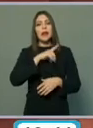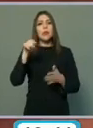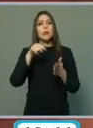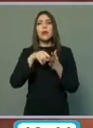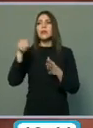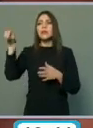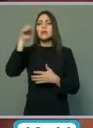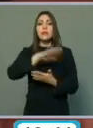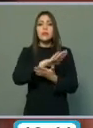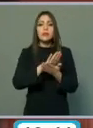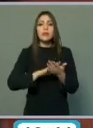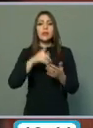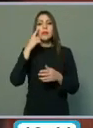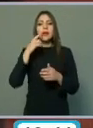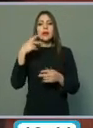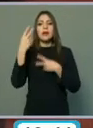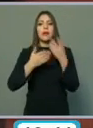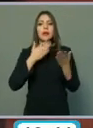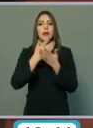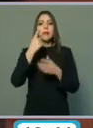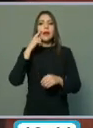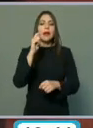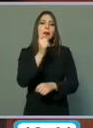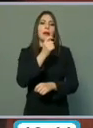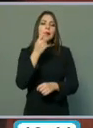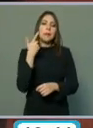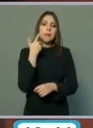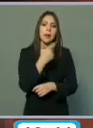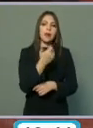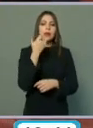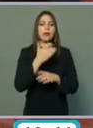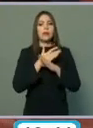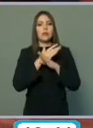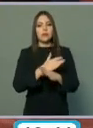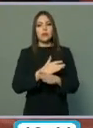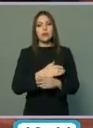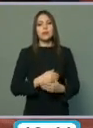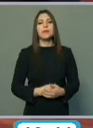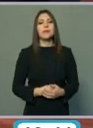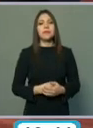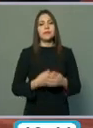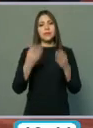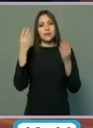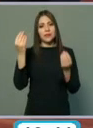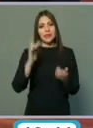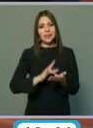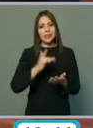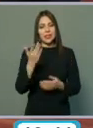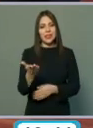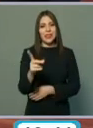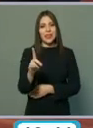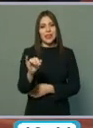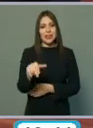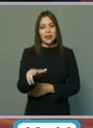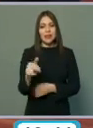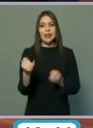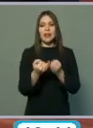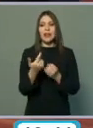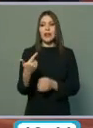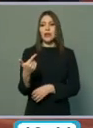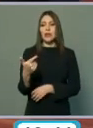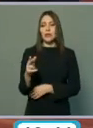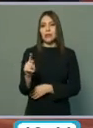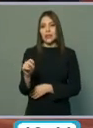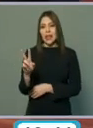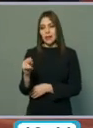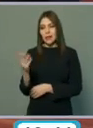recursos. No, la verdad, ahí está. Diana, De muchas verdad que ya gracias. vimos las redes sociales, ya sabemos dónde localizarlos. Muchísimas gracias a Diana Ríos, a nuestro querido Gus Gracias. Reyes